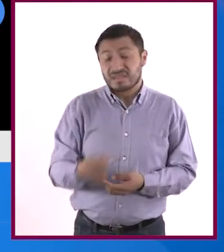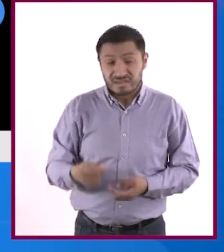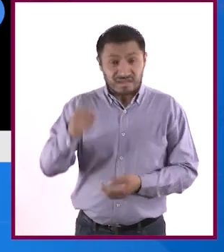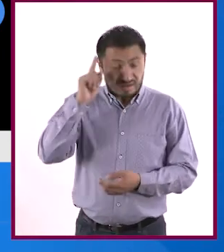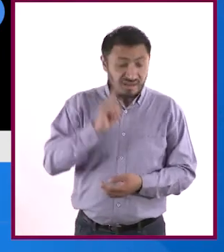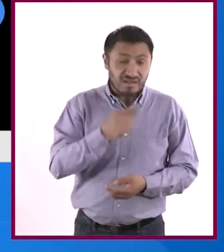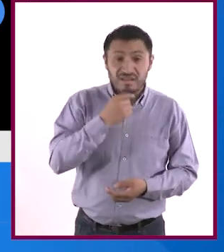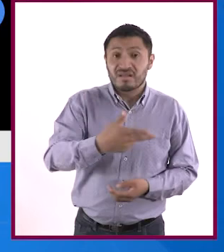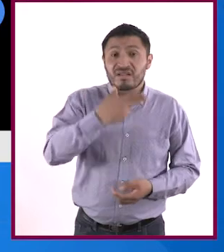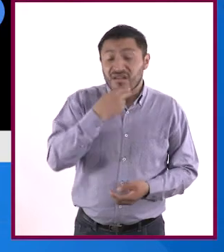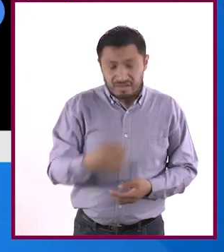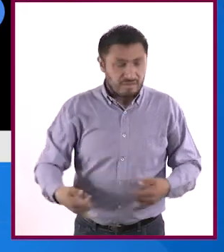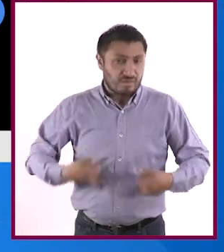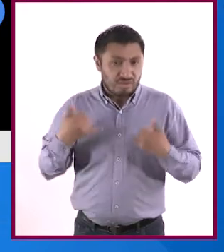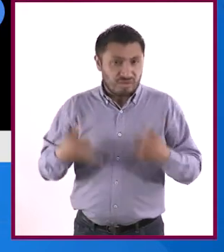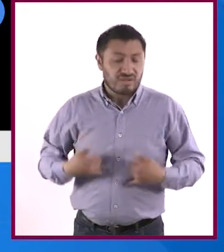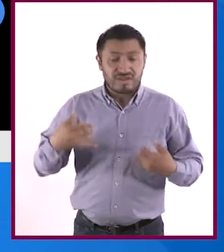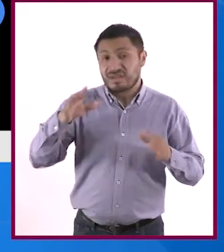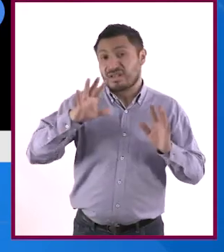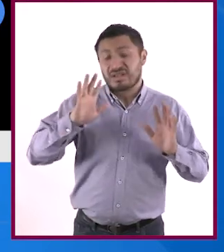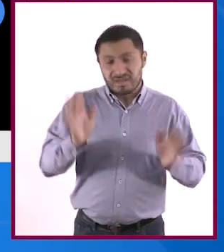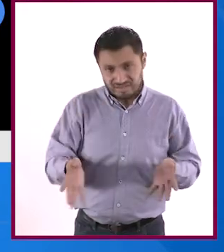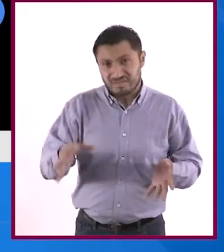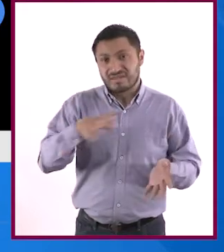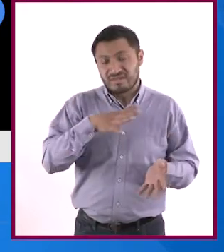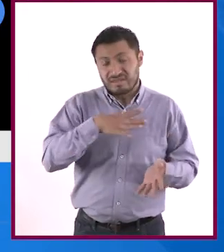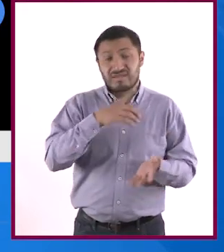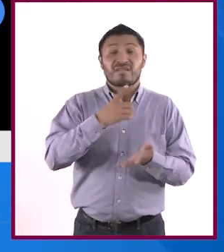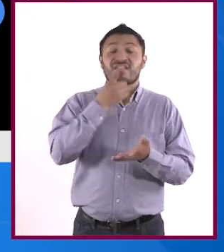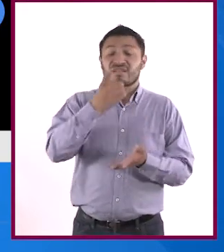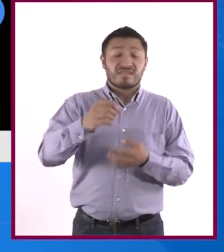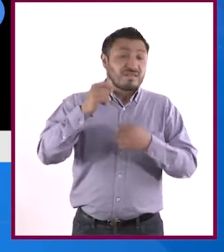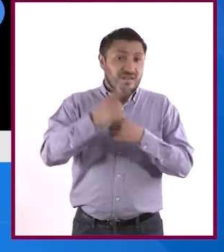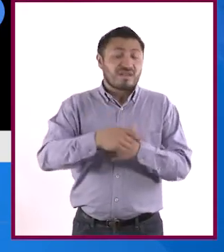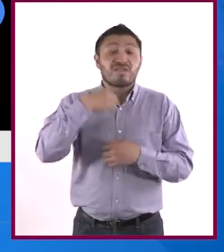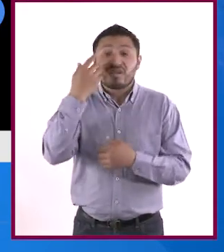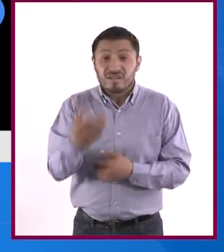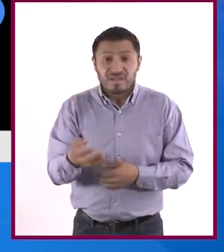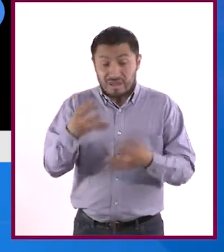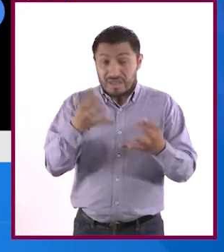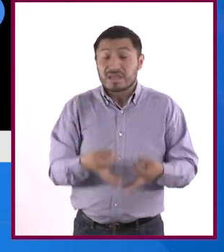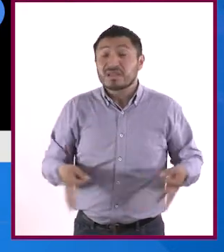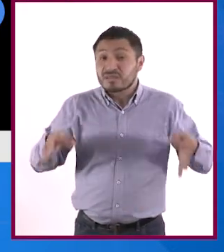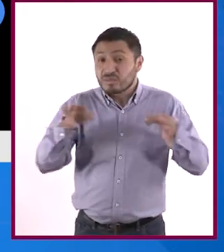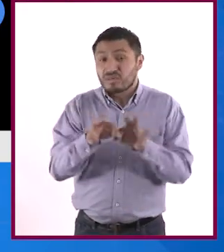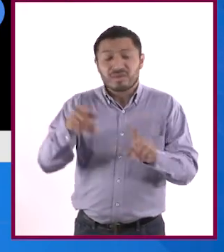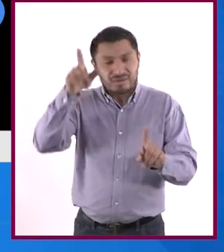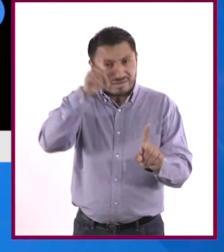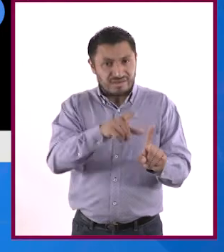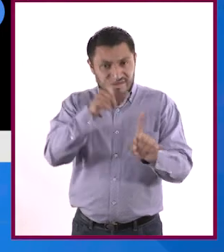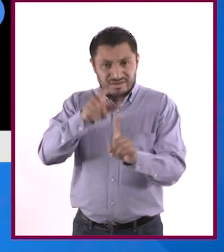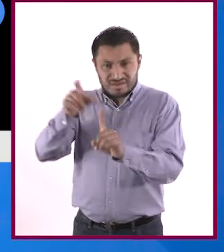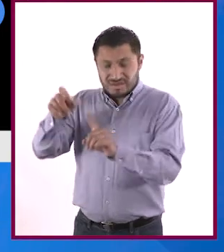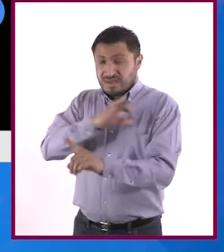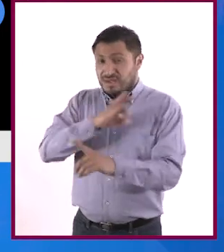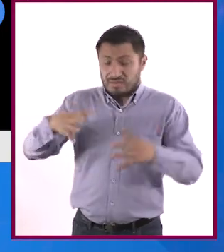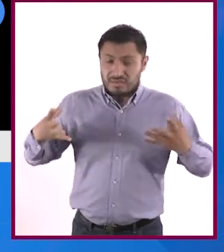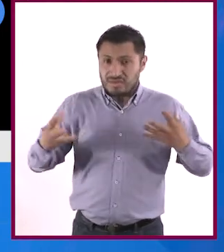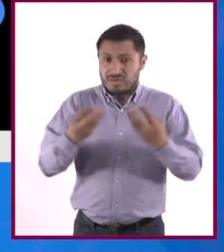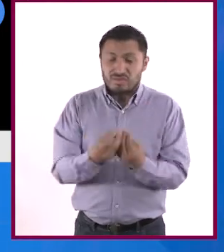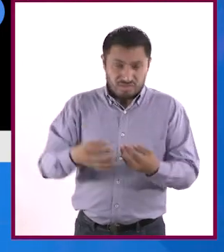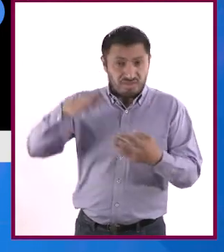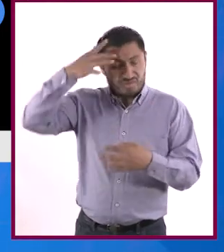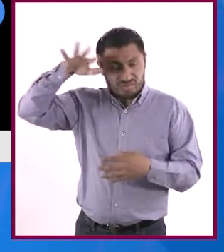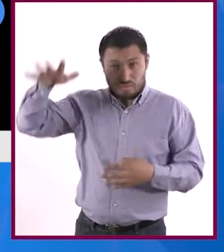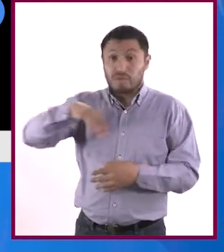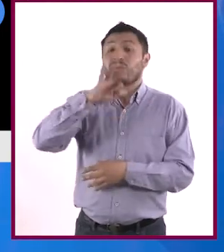niños adolescentes, sobre todo, pues ya tienen una palabra que decir, que son relevantes y que, pues claro que debe hacerse en acompañamiento con las